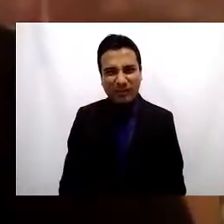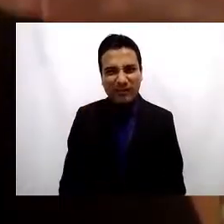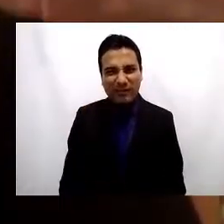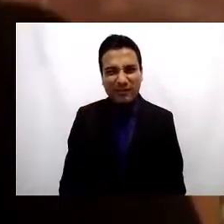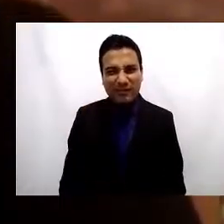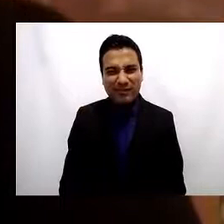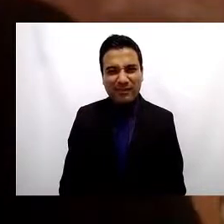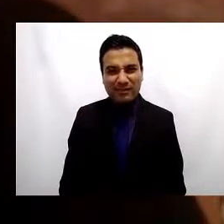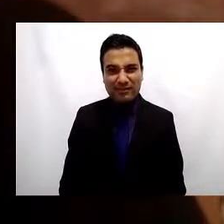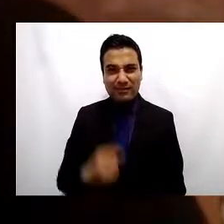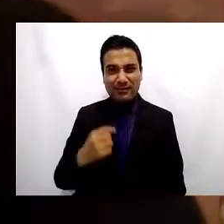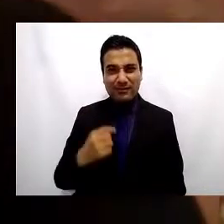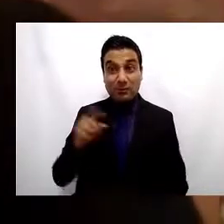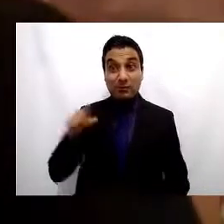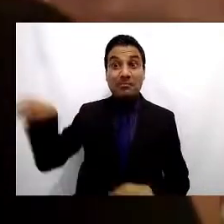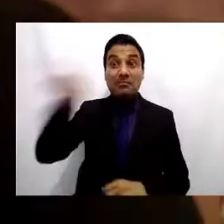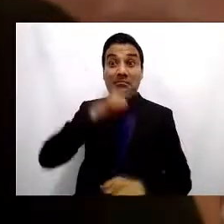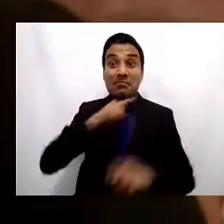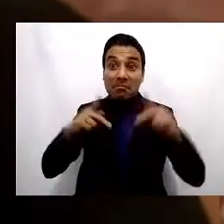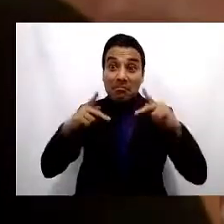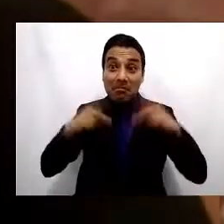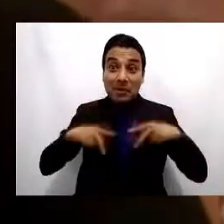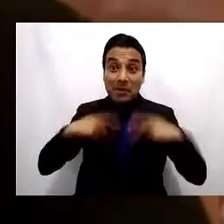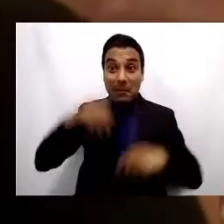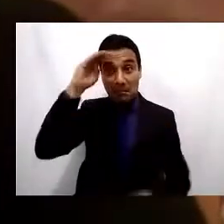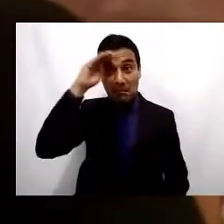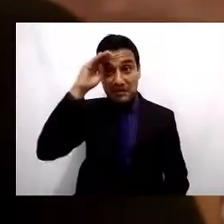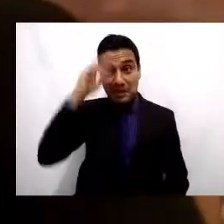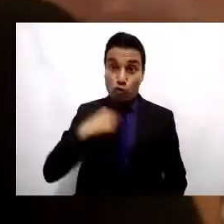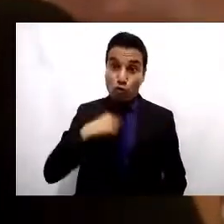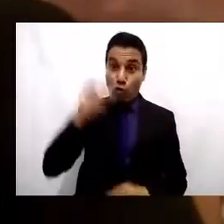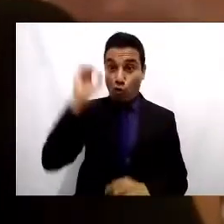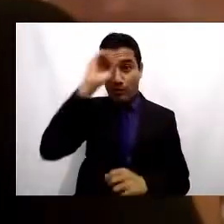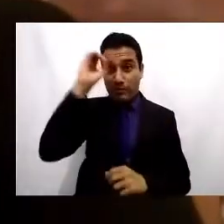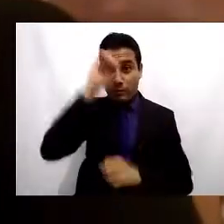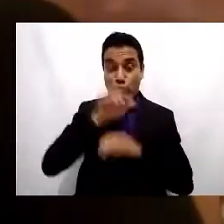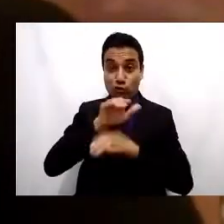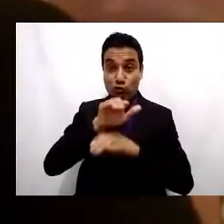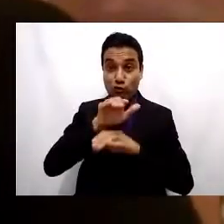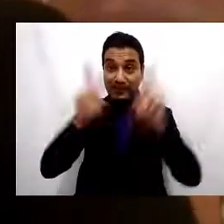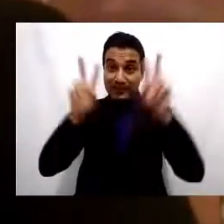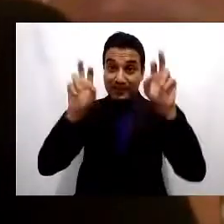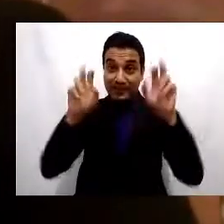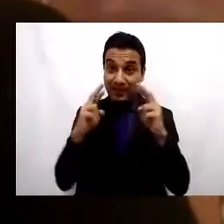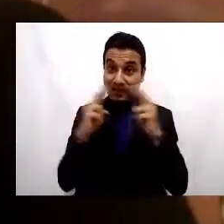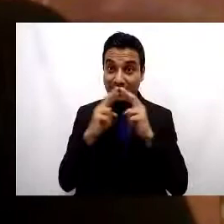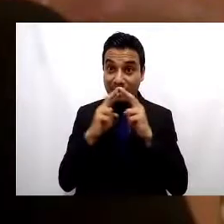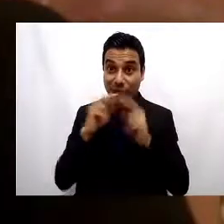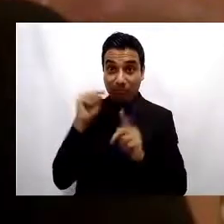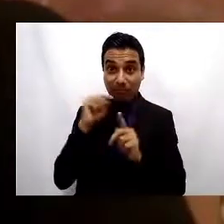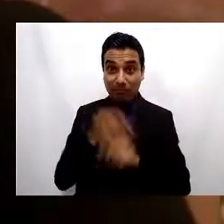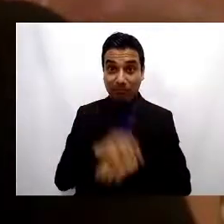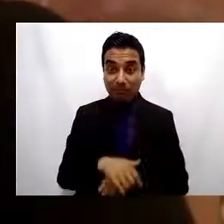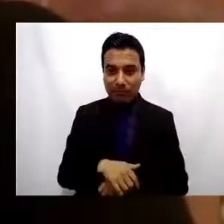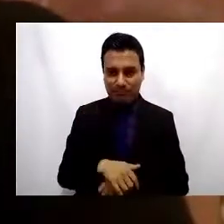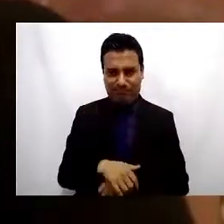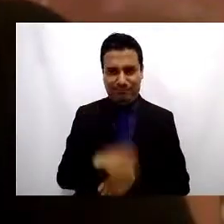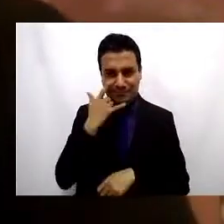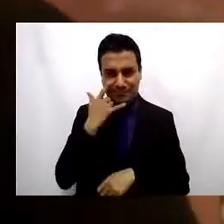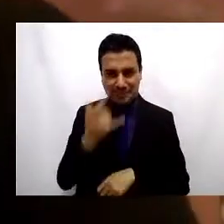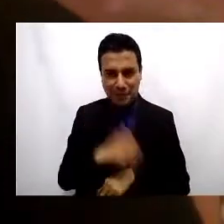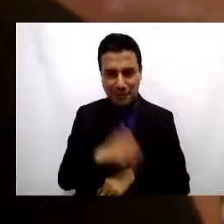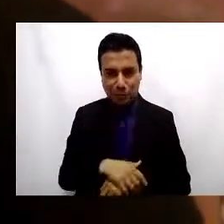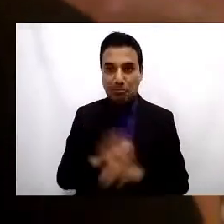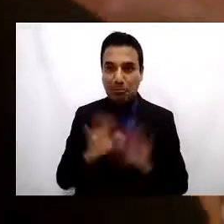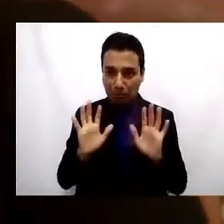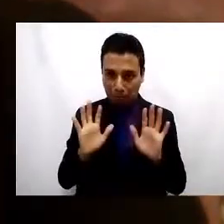pensamiento religioso, cuando lo singular, cuando lo curioso, yo diría